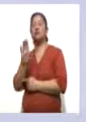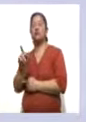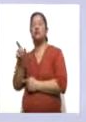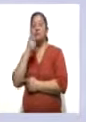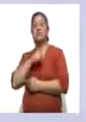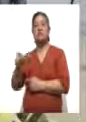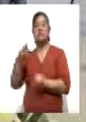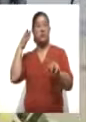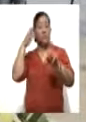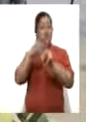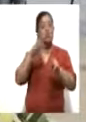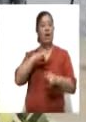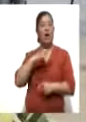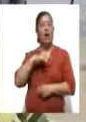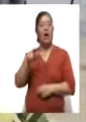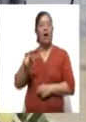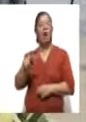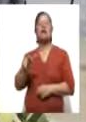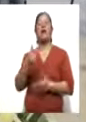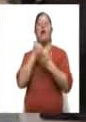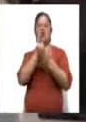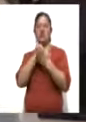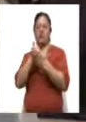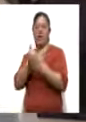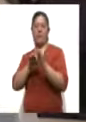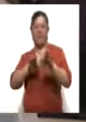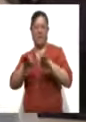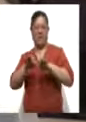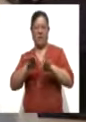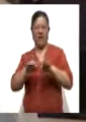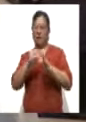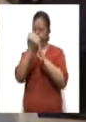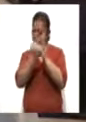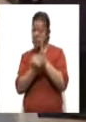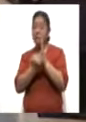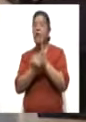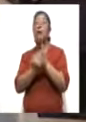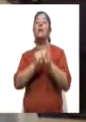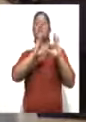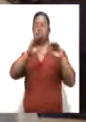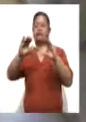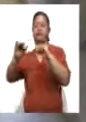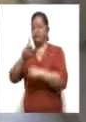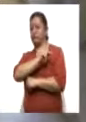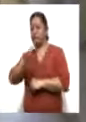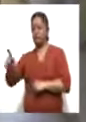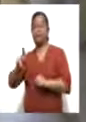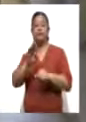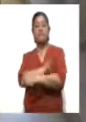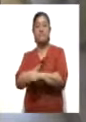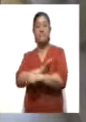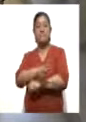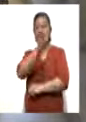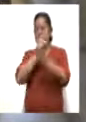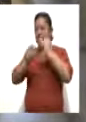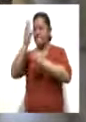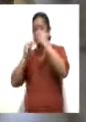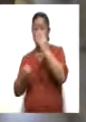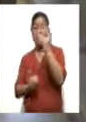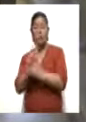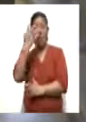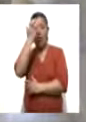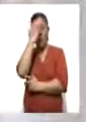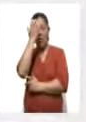es abatir la pobreza extrema en el estado a través de acciones de capacitación que permitan a los beneficiarios adquirir nuevos conocimientos